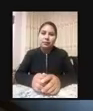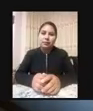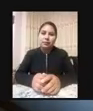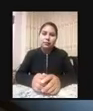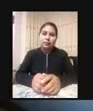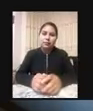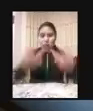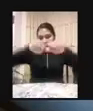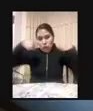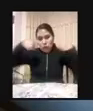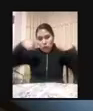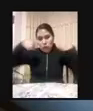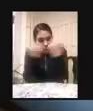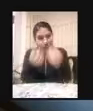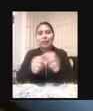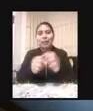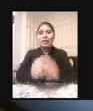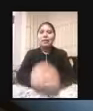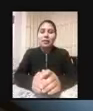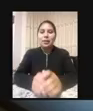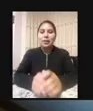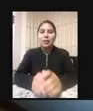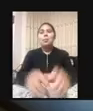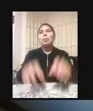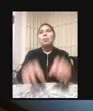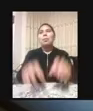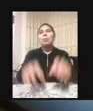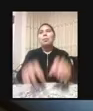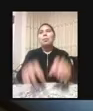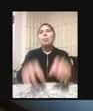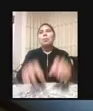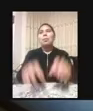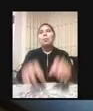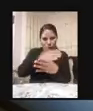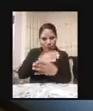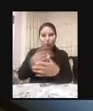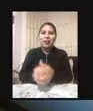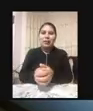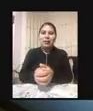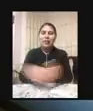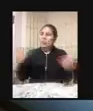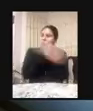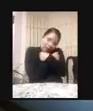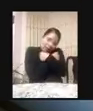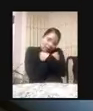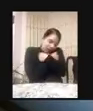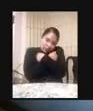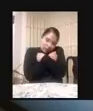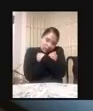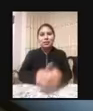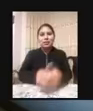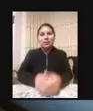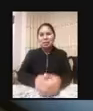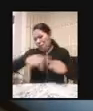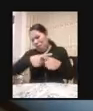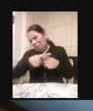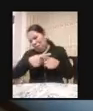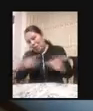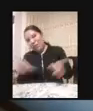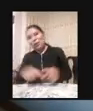niños comparten, ¿no? Comparten más, son cariñosos, amorosos, pero a veces